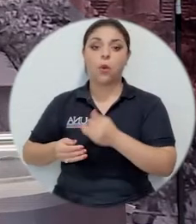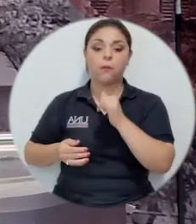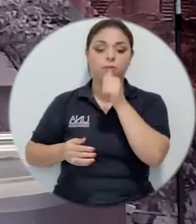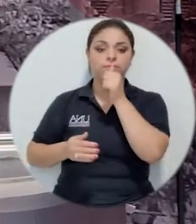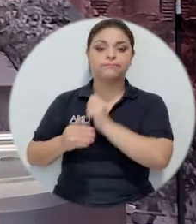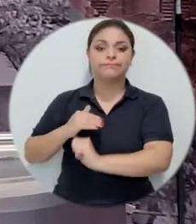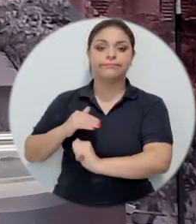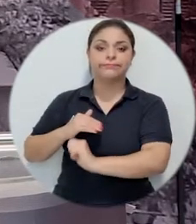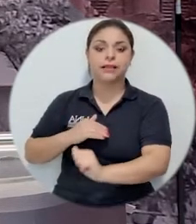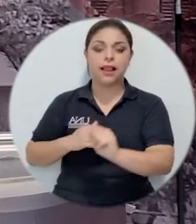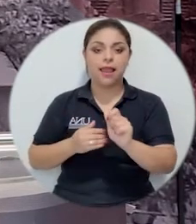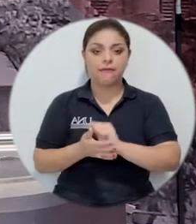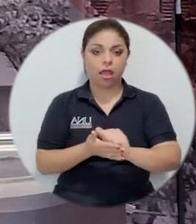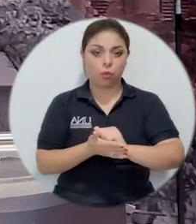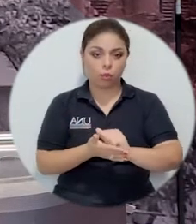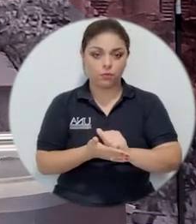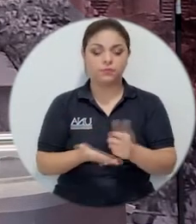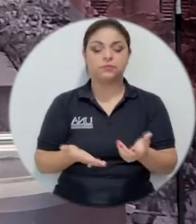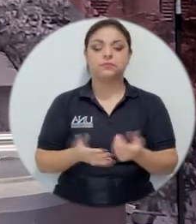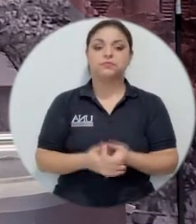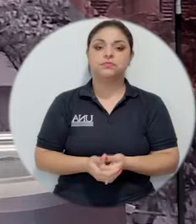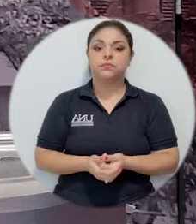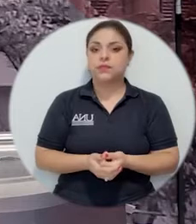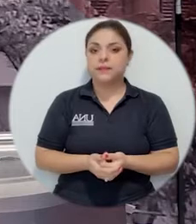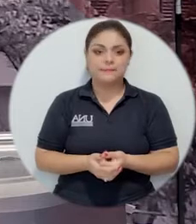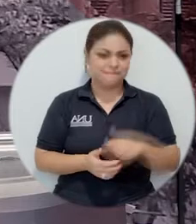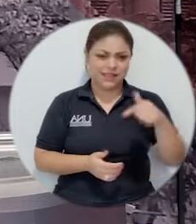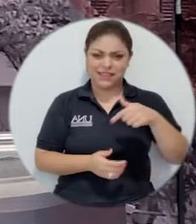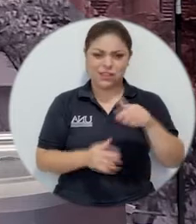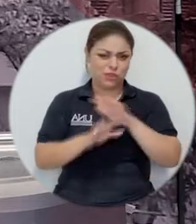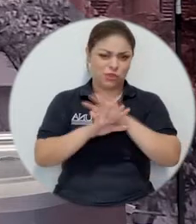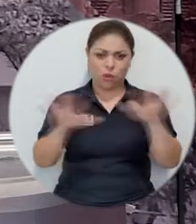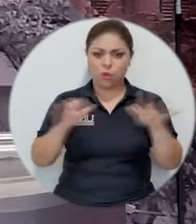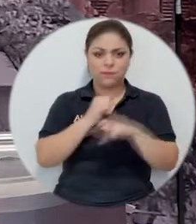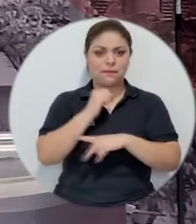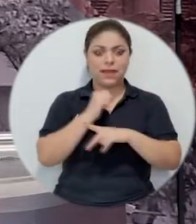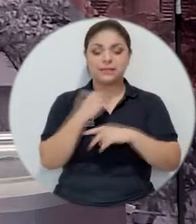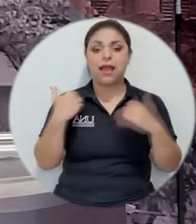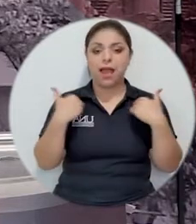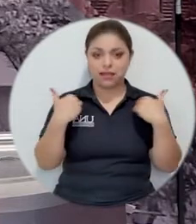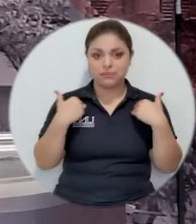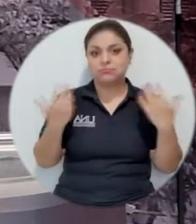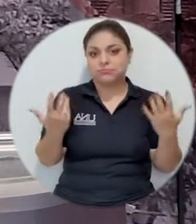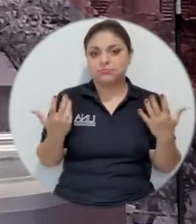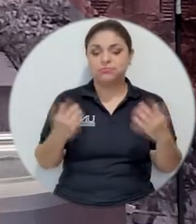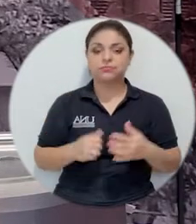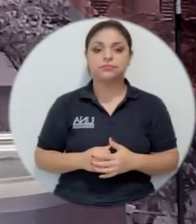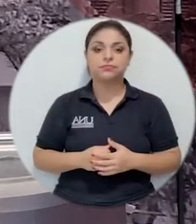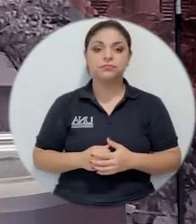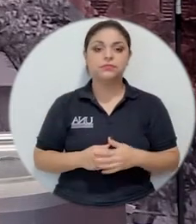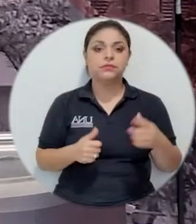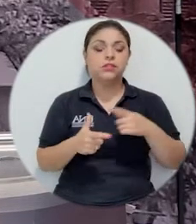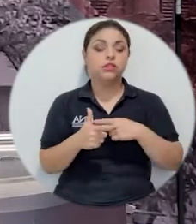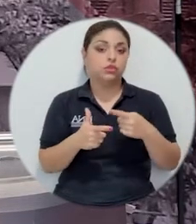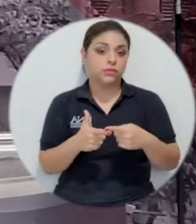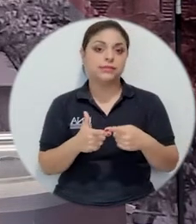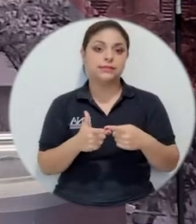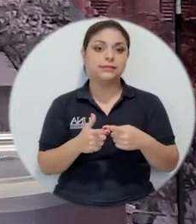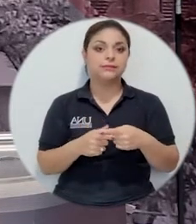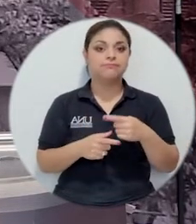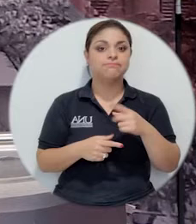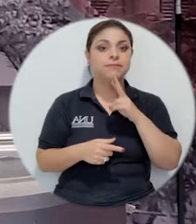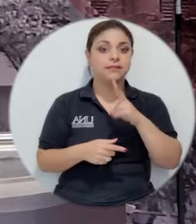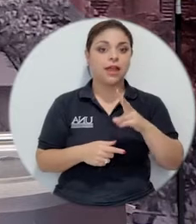todas las regiones del país, no hay rincón de este país que se esté libre de cualquier manifestación del narcotráfico y como usted dice, sí,